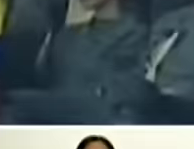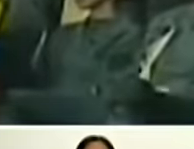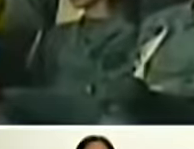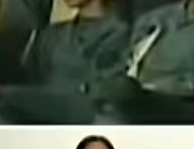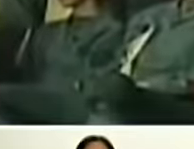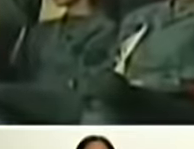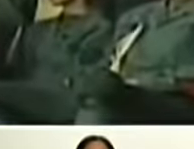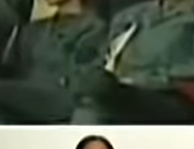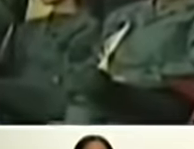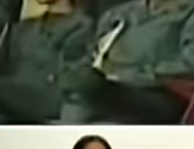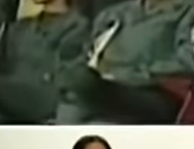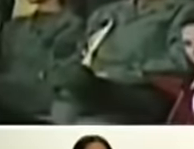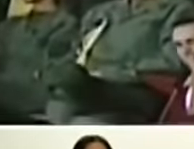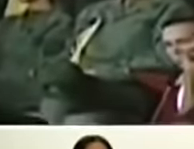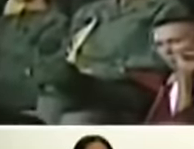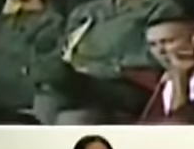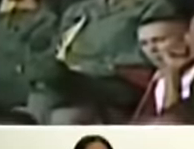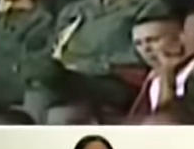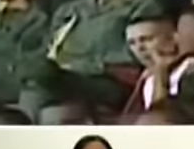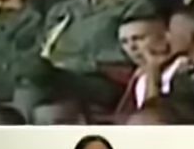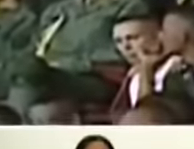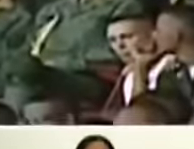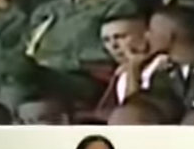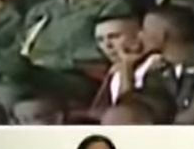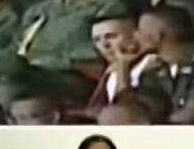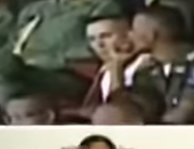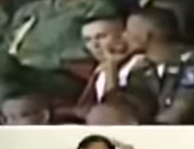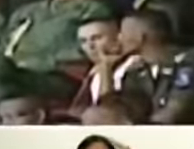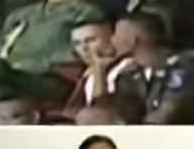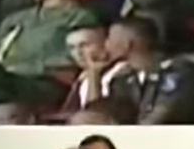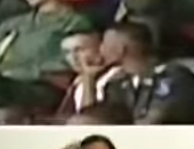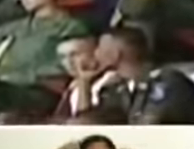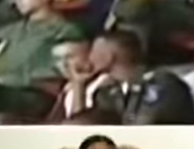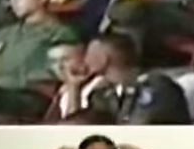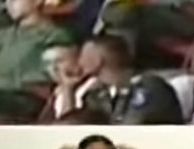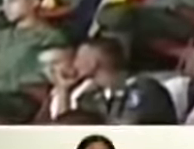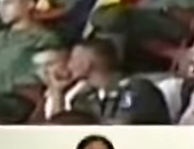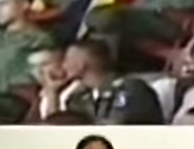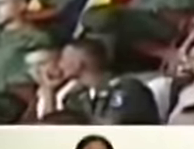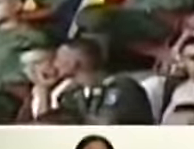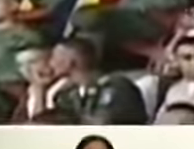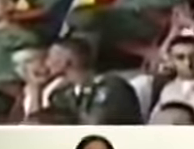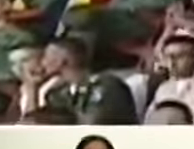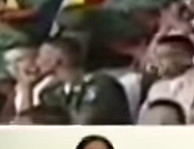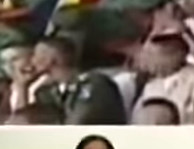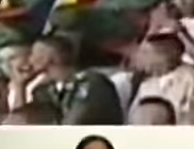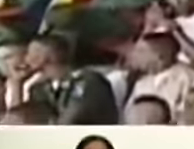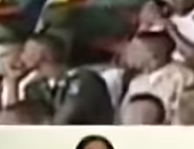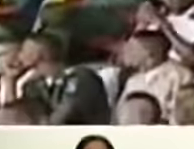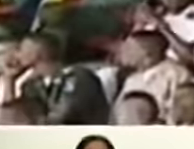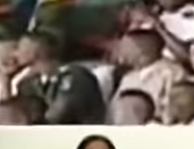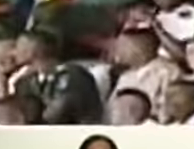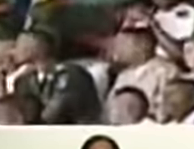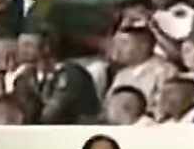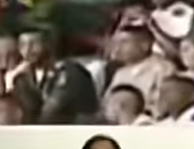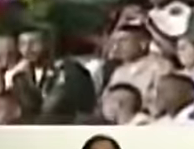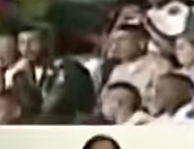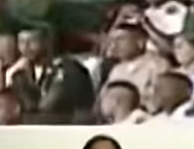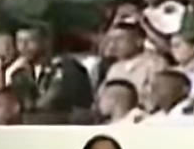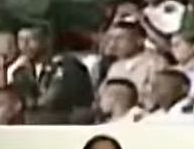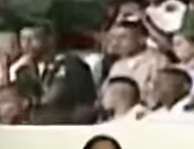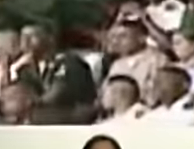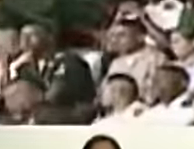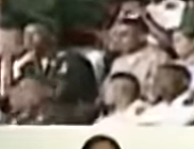Por eso, cuando nuestro comandante supremo, Hugo Chávez, le tocó despedirse de esta vida para pasar al otro